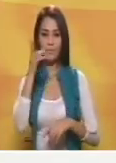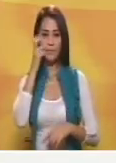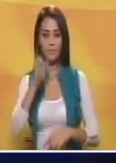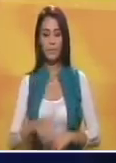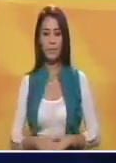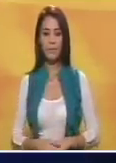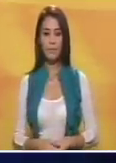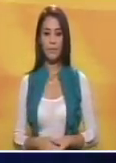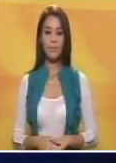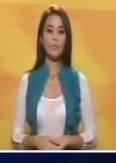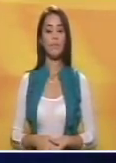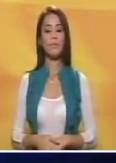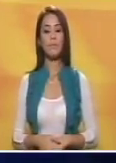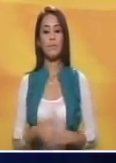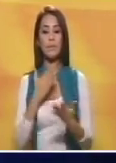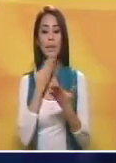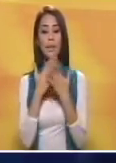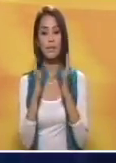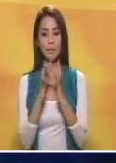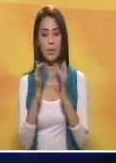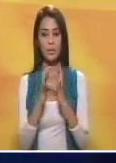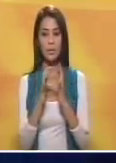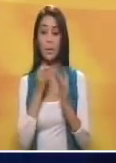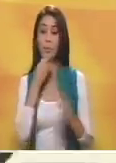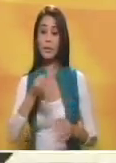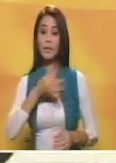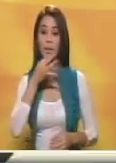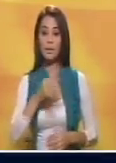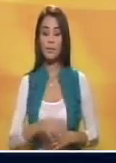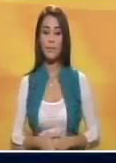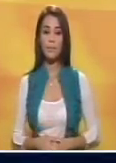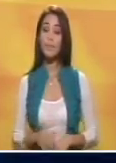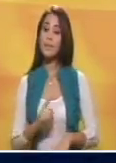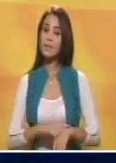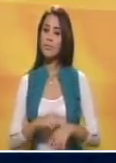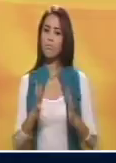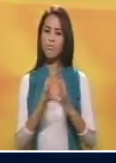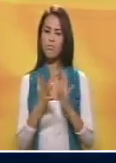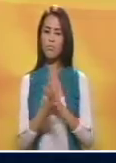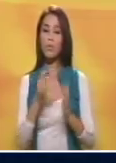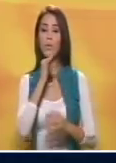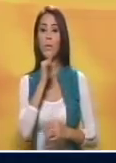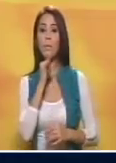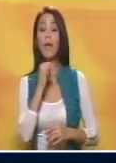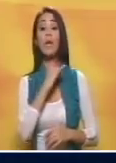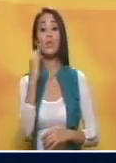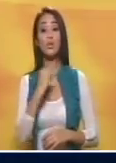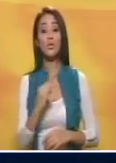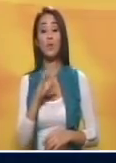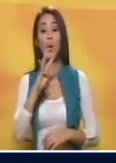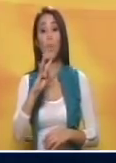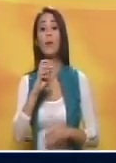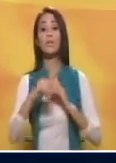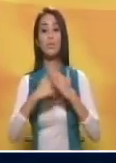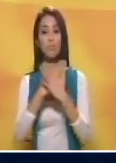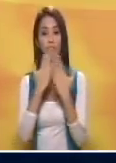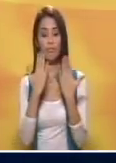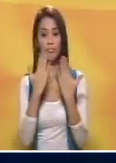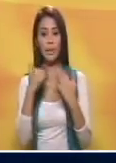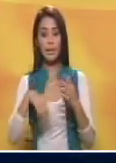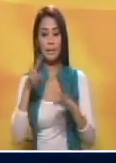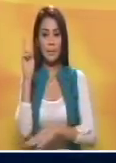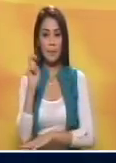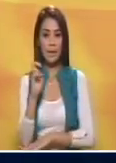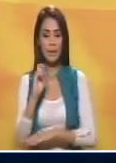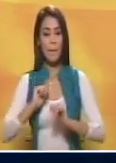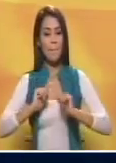escuchamos. Sí, gracias. Buenas tardes. En efecto, el contacto lo hacemos a esta hora para informarles que en el estado Zulia, desde las 4 de la mañana de este viernes, se